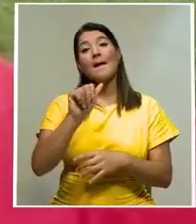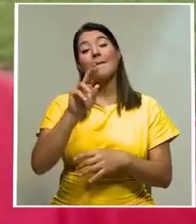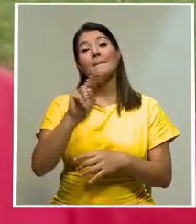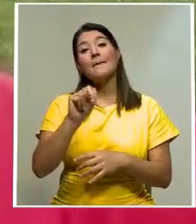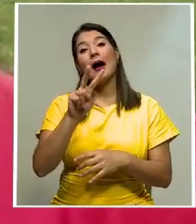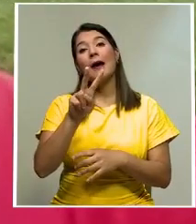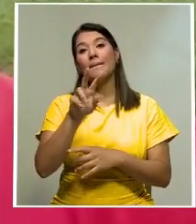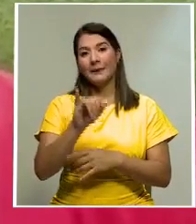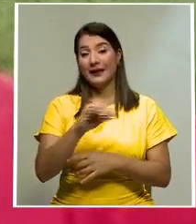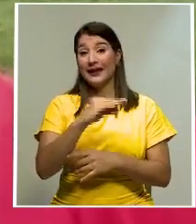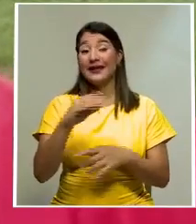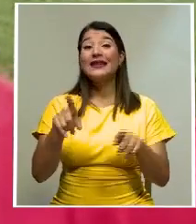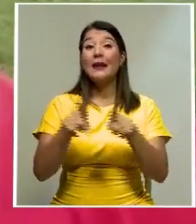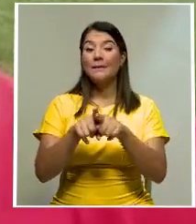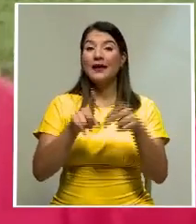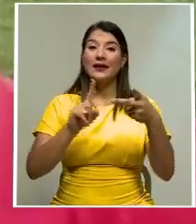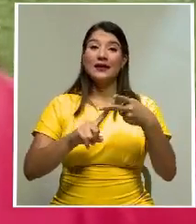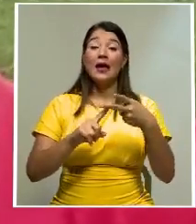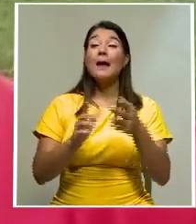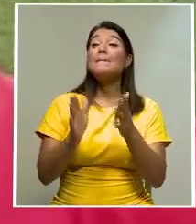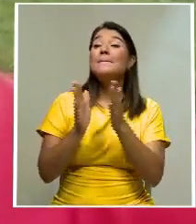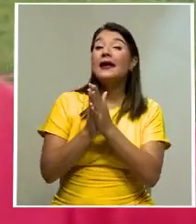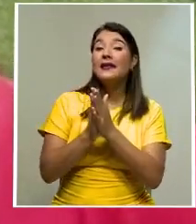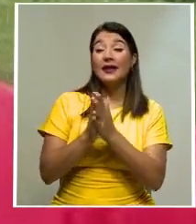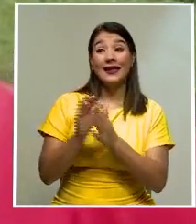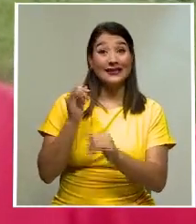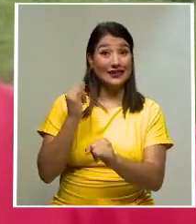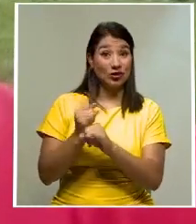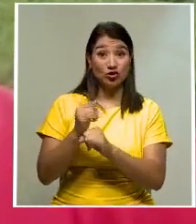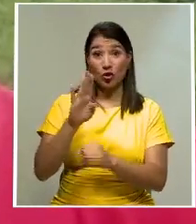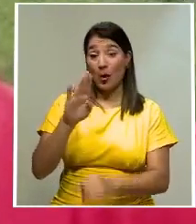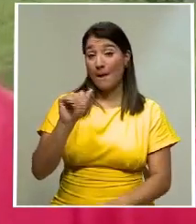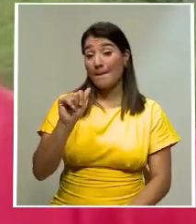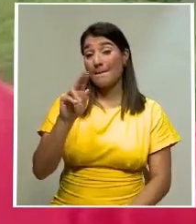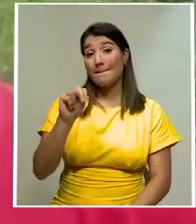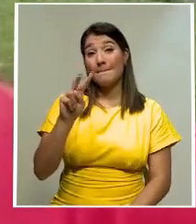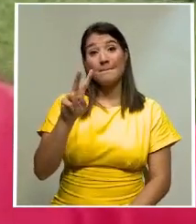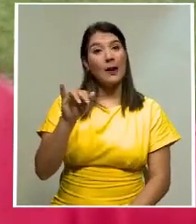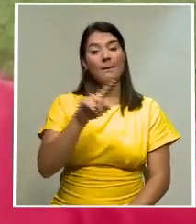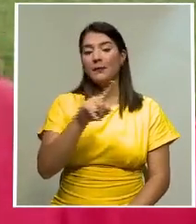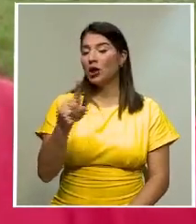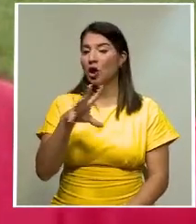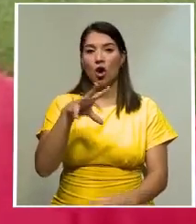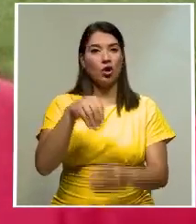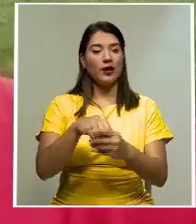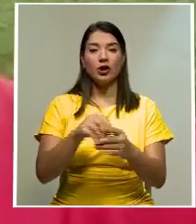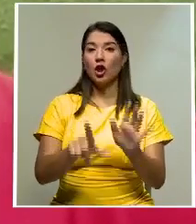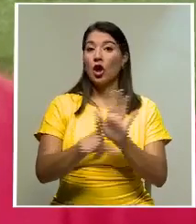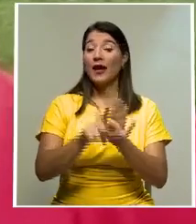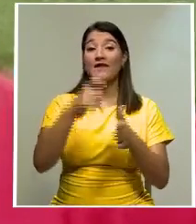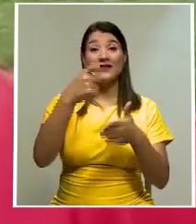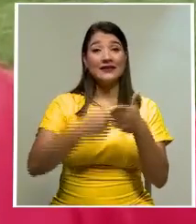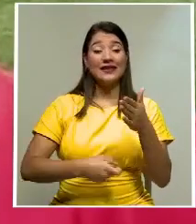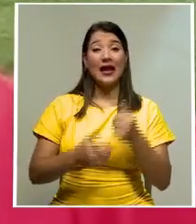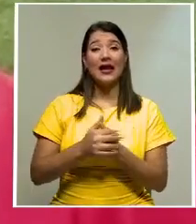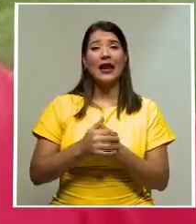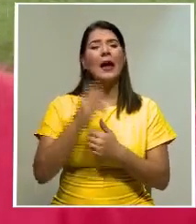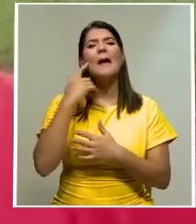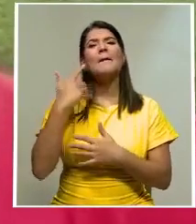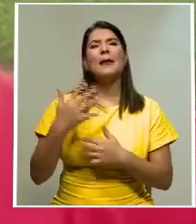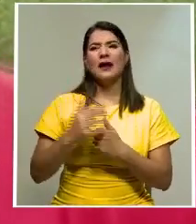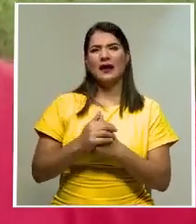de la regla fiscal, para que ningún ministro de Hacienda futuro tenga ese instrumento que don Elian ha usado